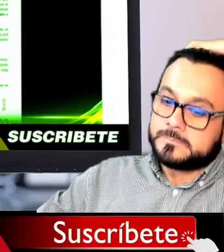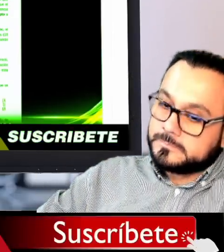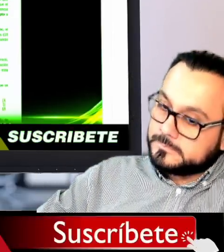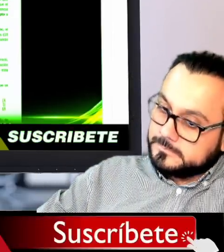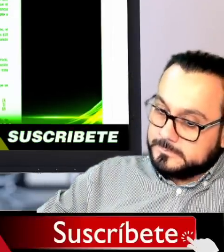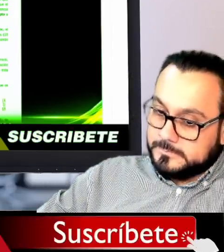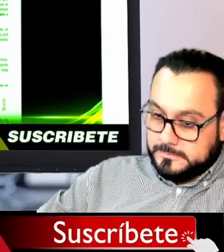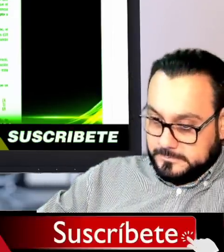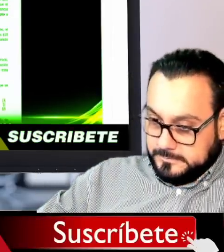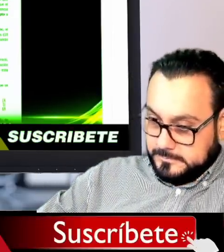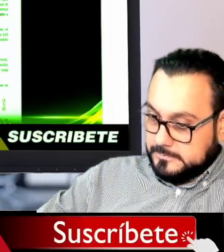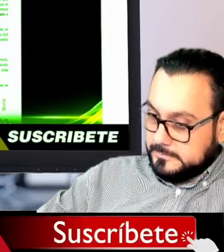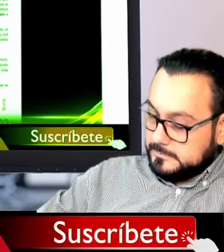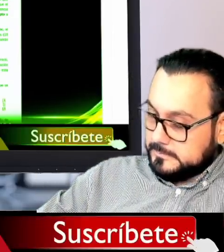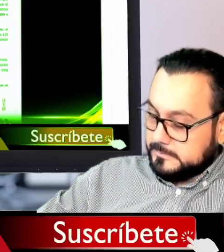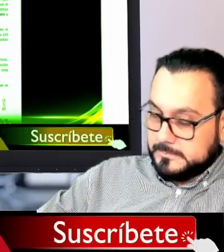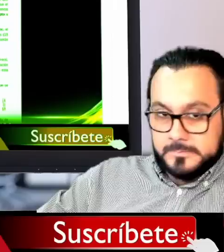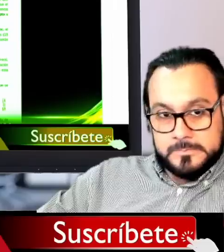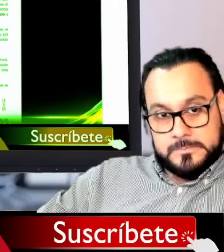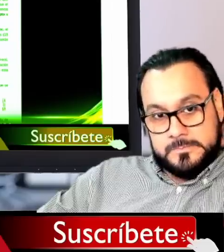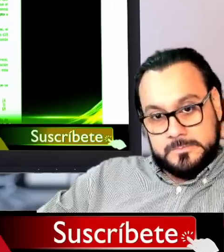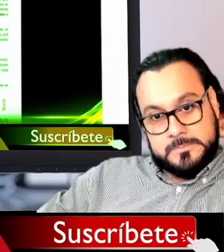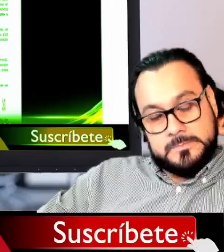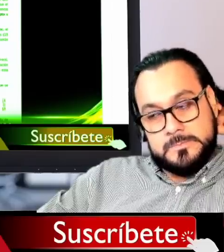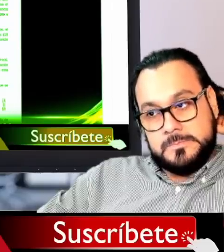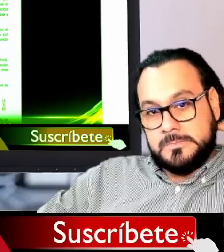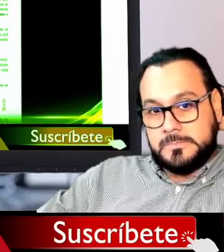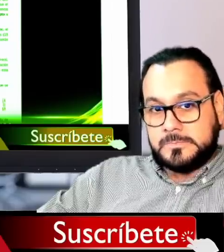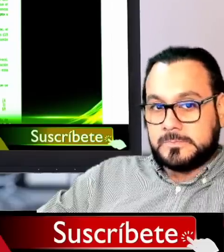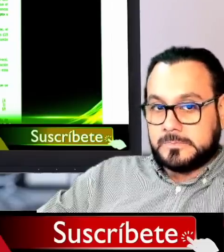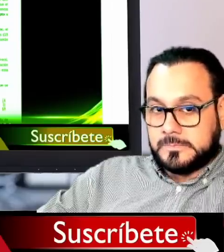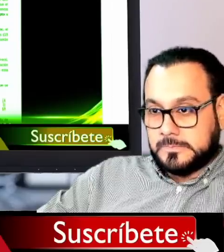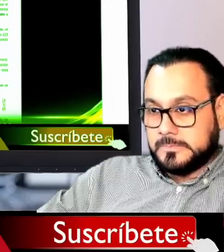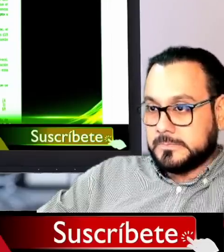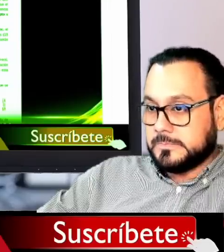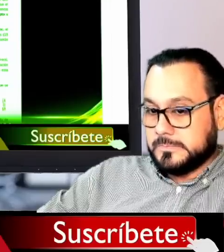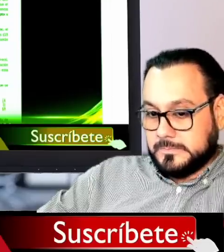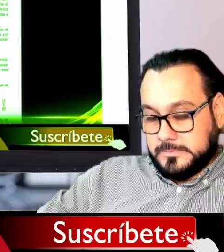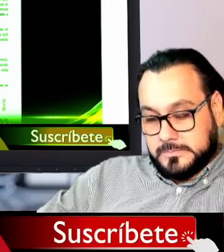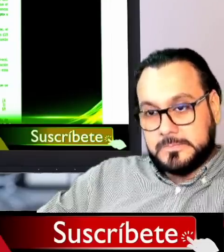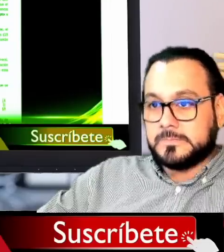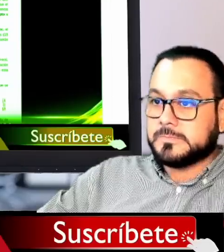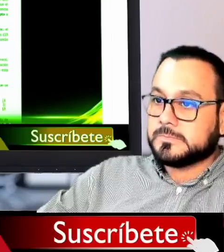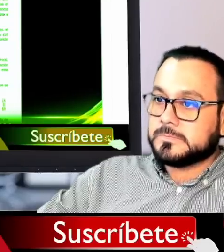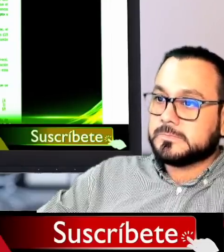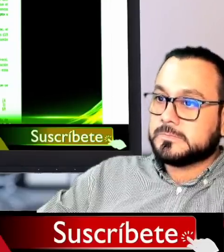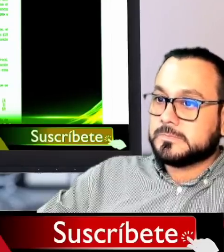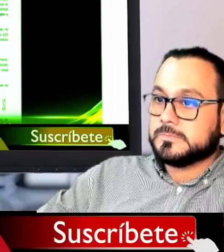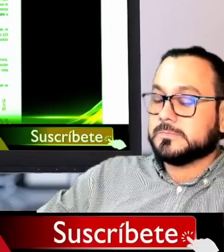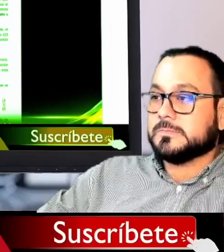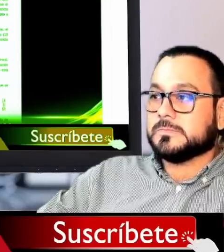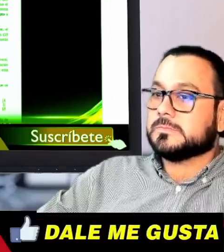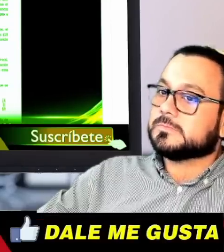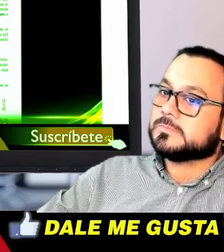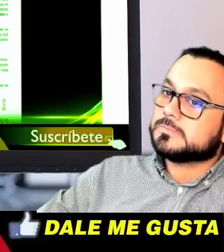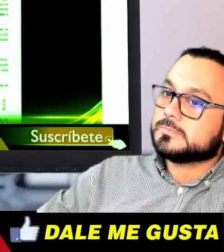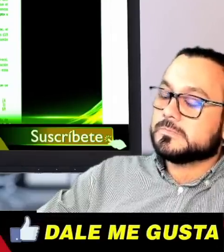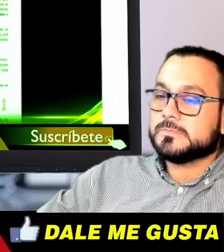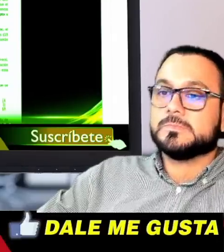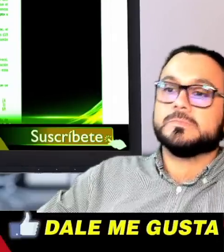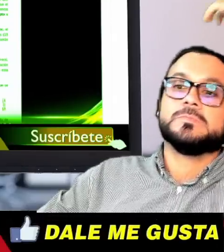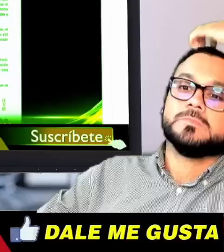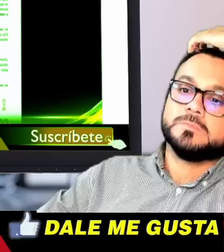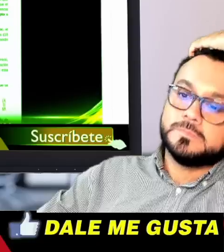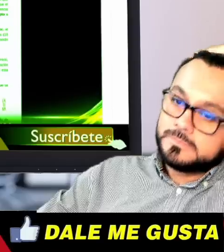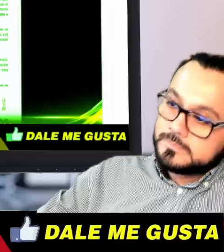Fundación directamente compró vuelos. La Fundación directamente pagó a World Aquatics. Nosotros no tocamos un peso. Lo que nosotros recaudamos de nuestros trajes de baño y la venta que teníamos, hemos